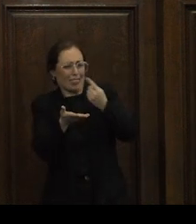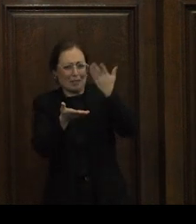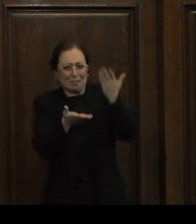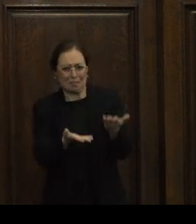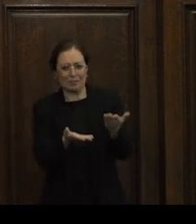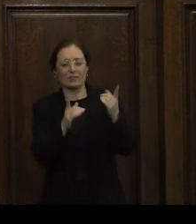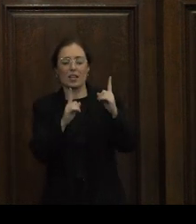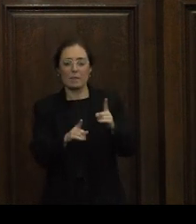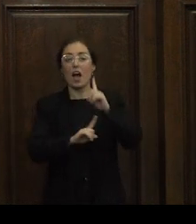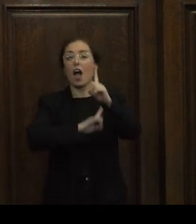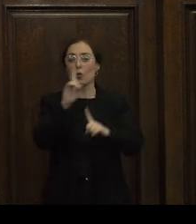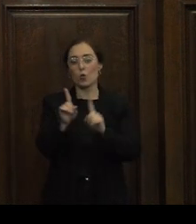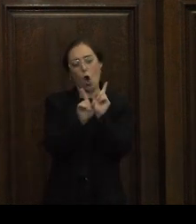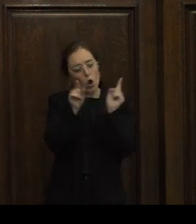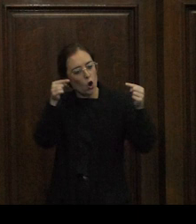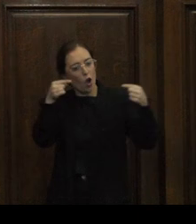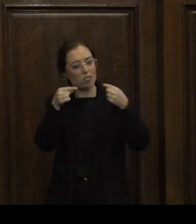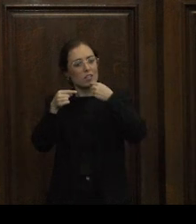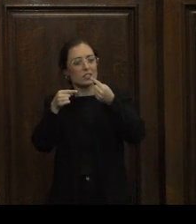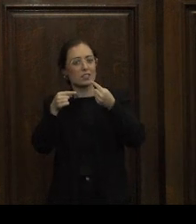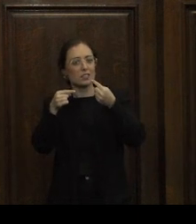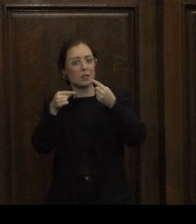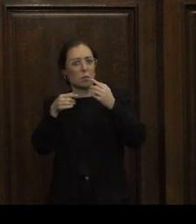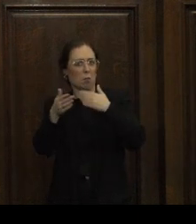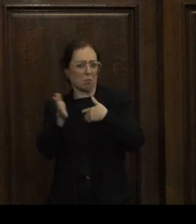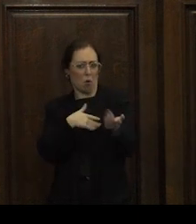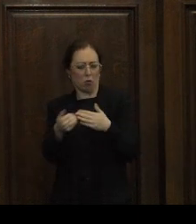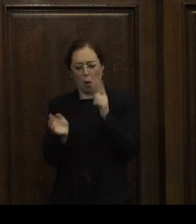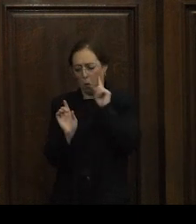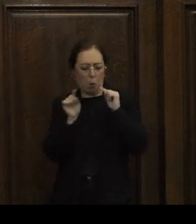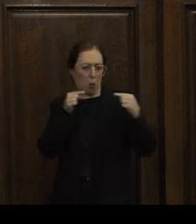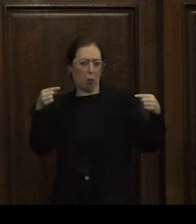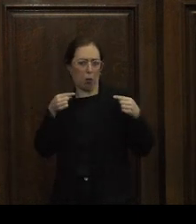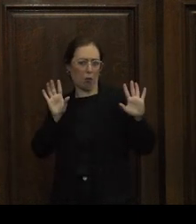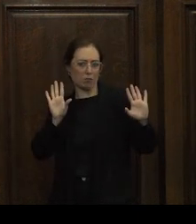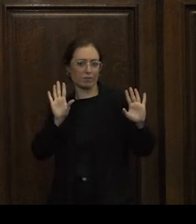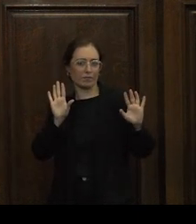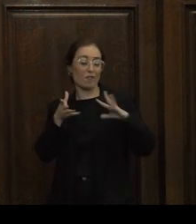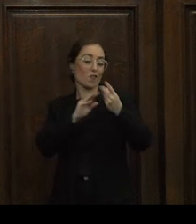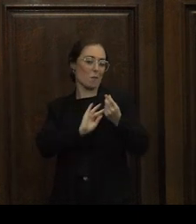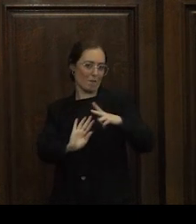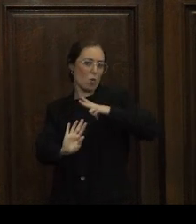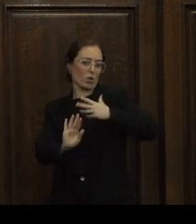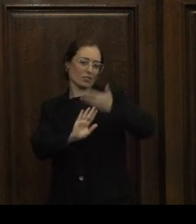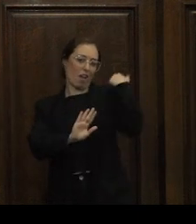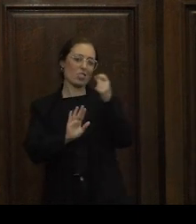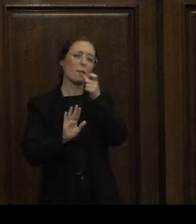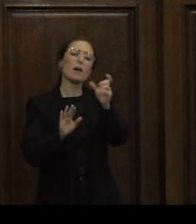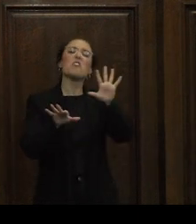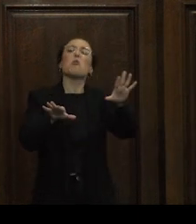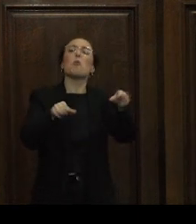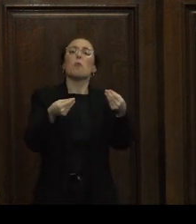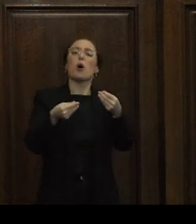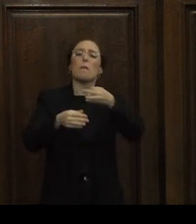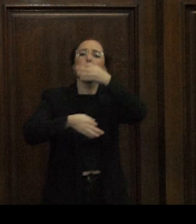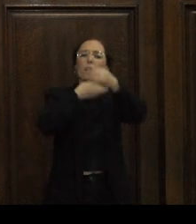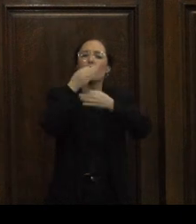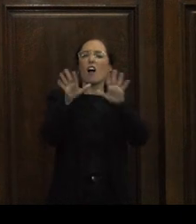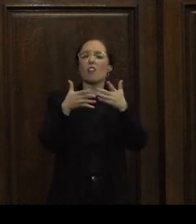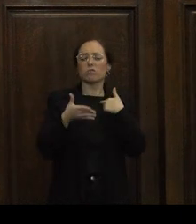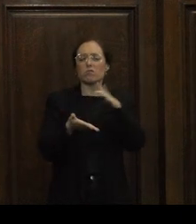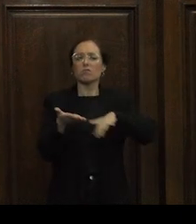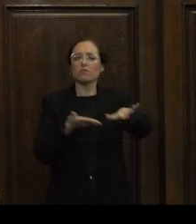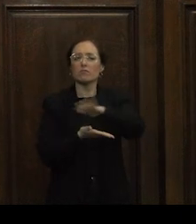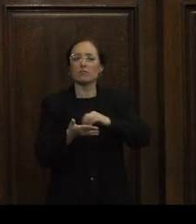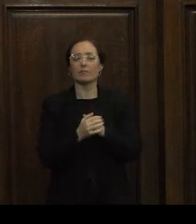también suelen desmentirse o contradecirse sin ningún pudor, ¿no? De nuevo esta palabrita burguesa. Entonces, ¿cómo se explica esto, ¿no?